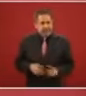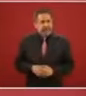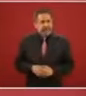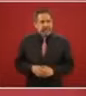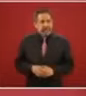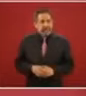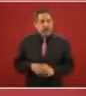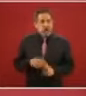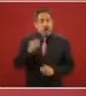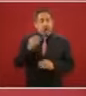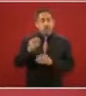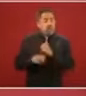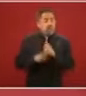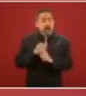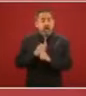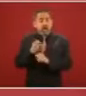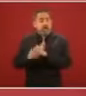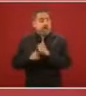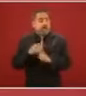Durante mucho tiempo,